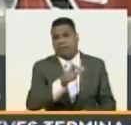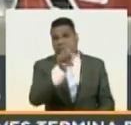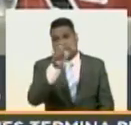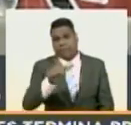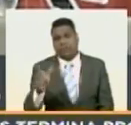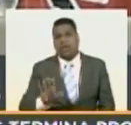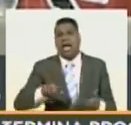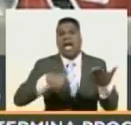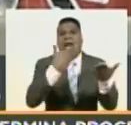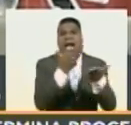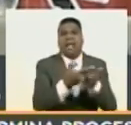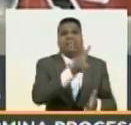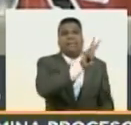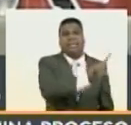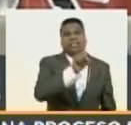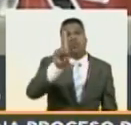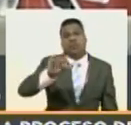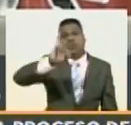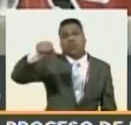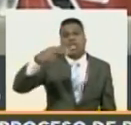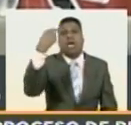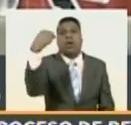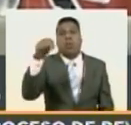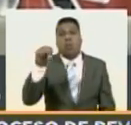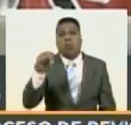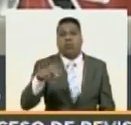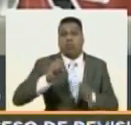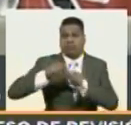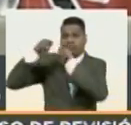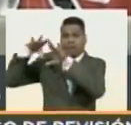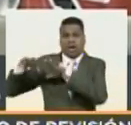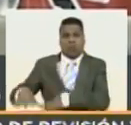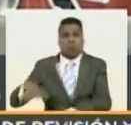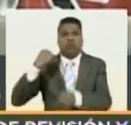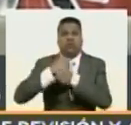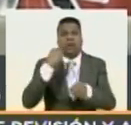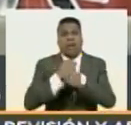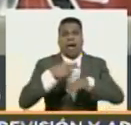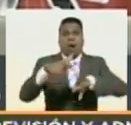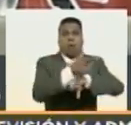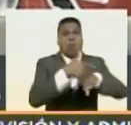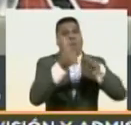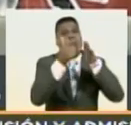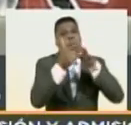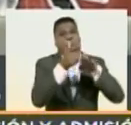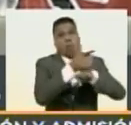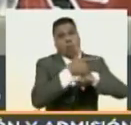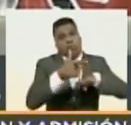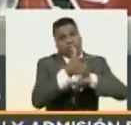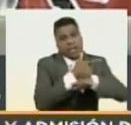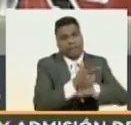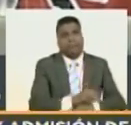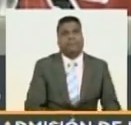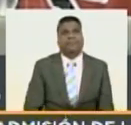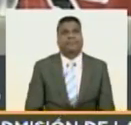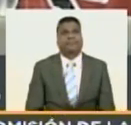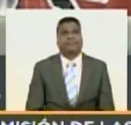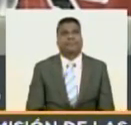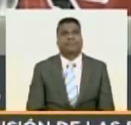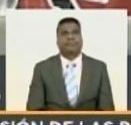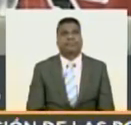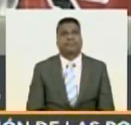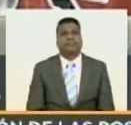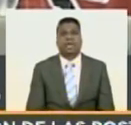el 21 de junio para separarse del cargo. Asimismo, quiero recordarles a todos y todas y hacerle